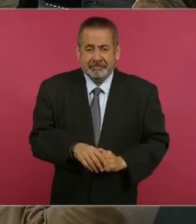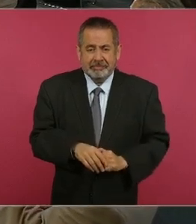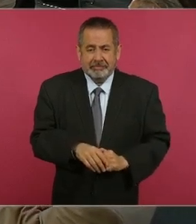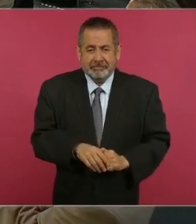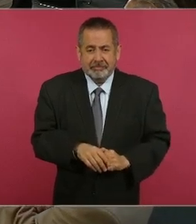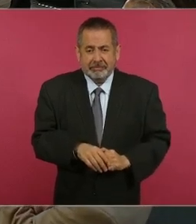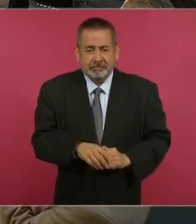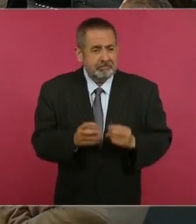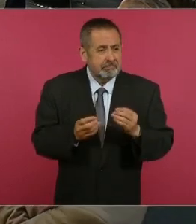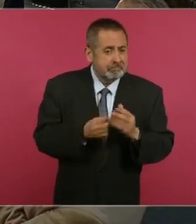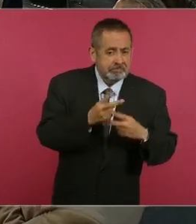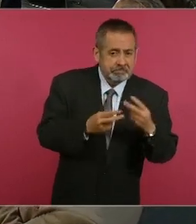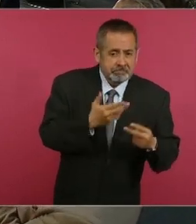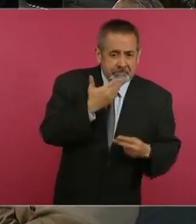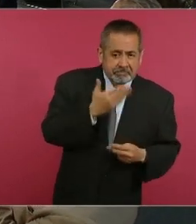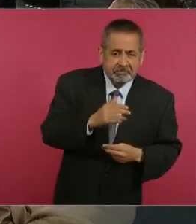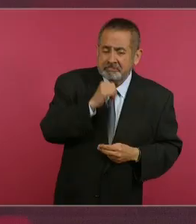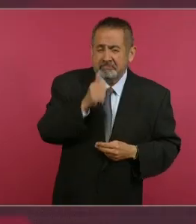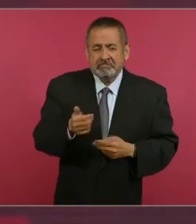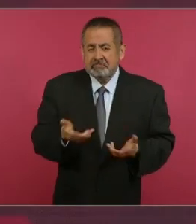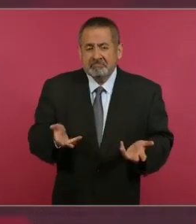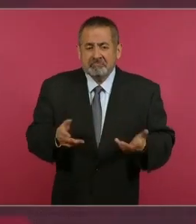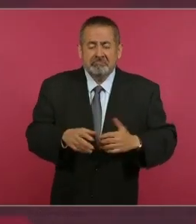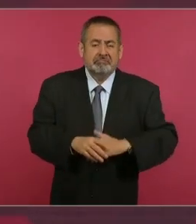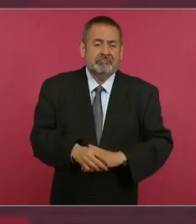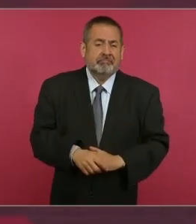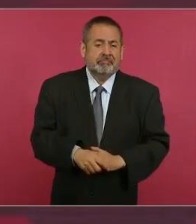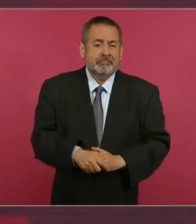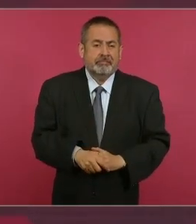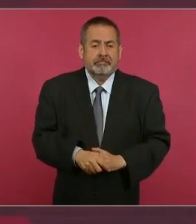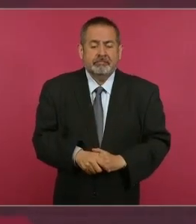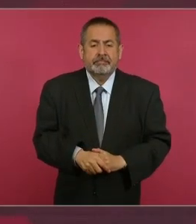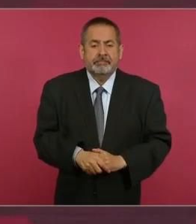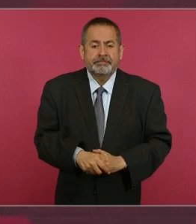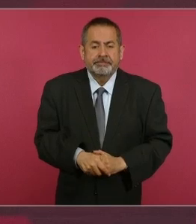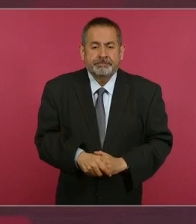no le está yendo bien. Sí.